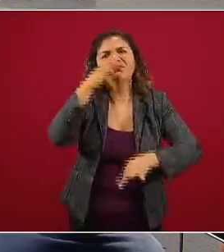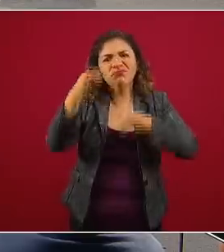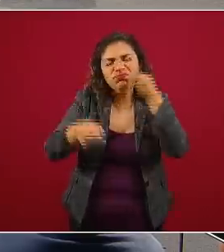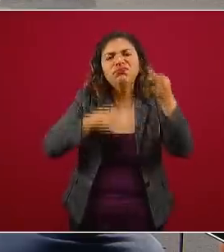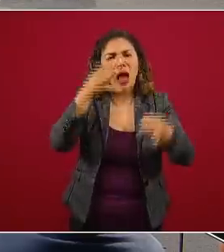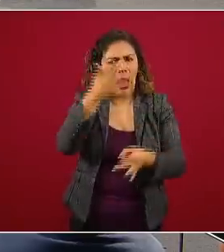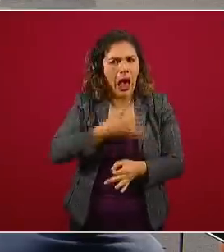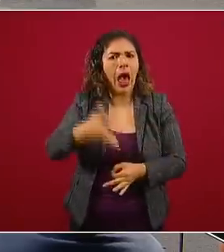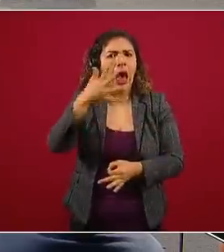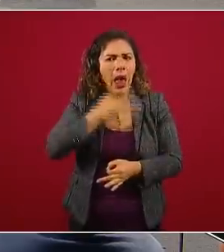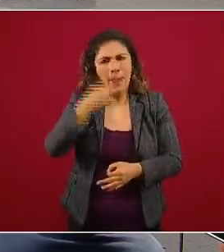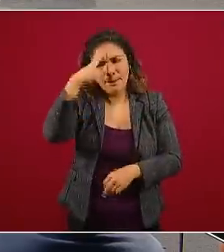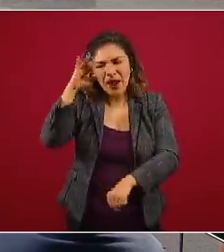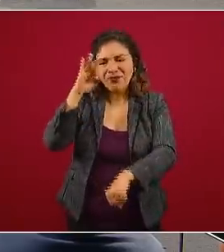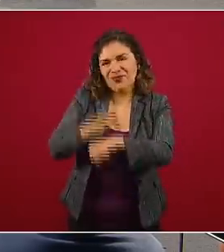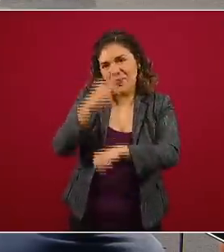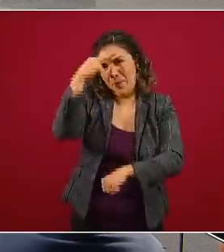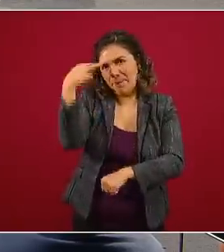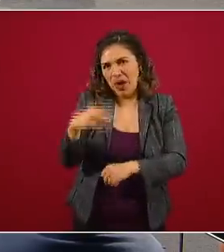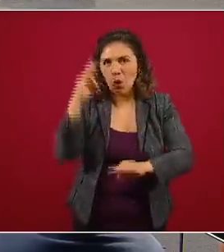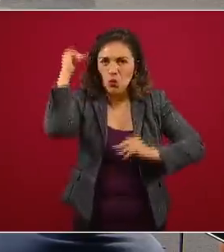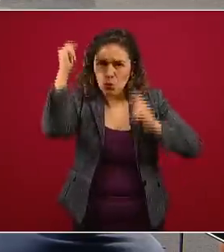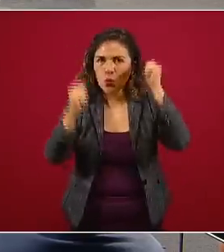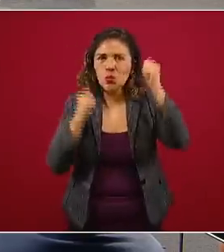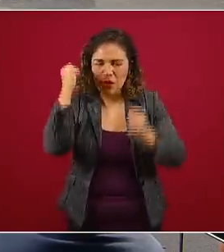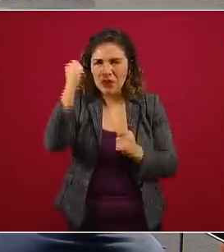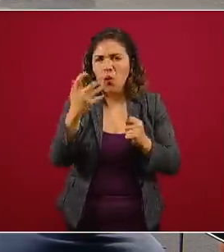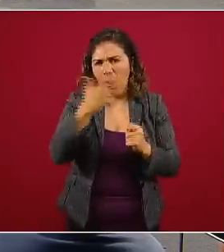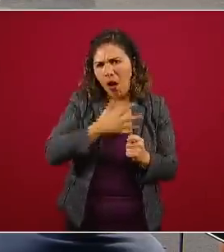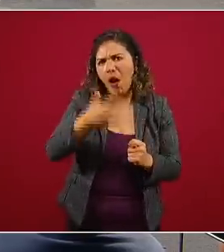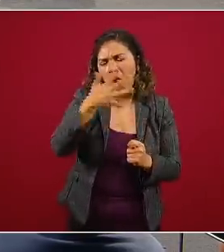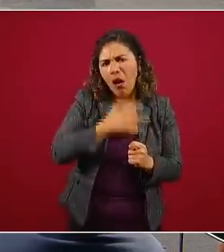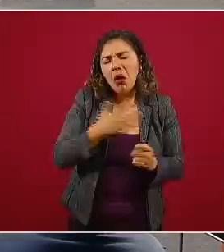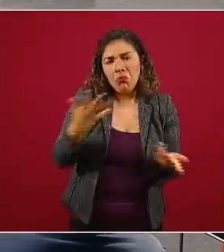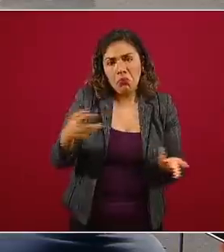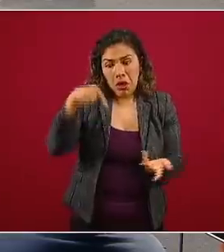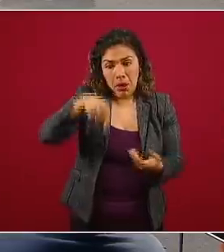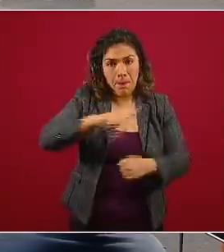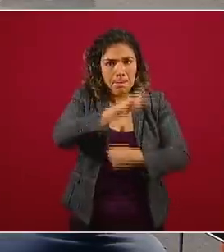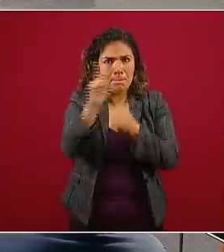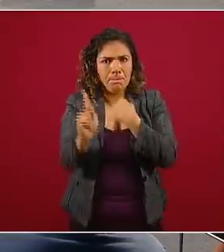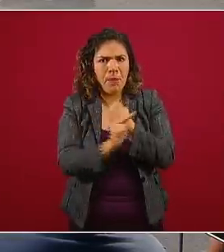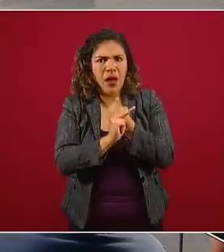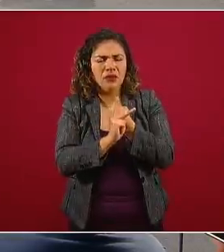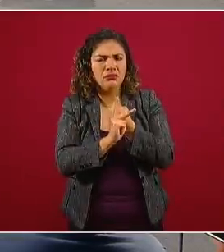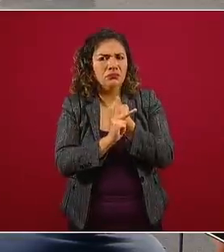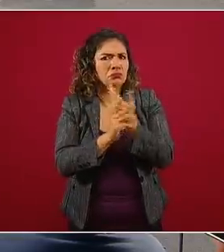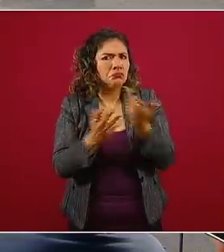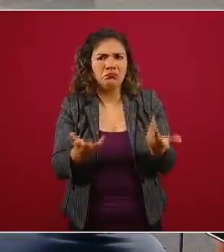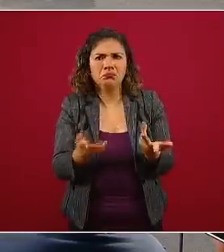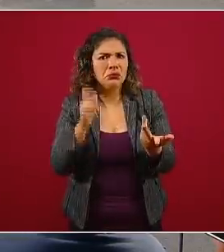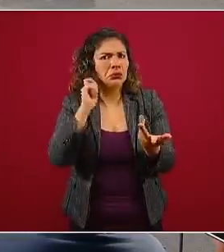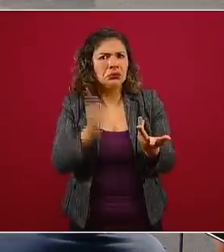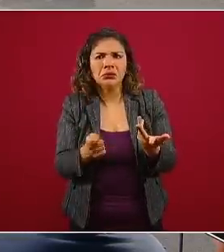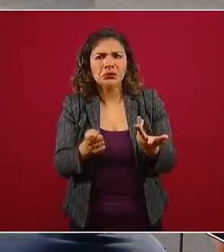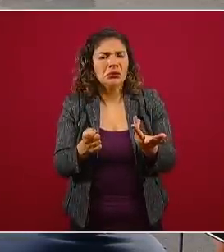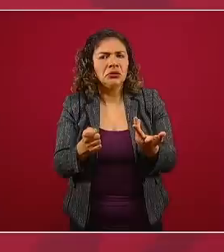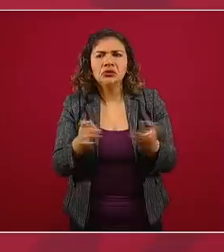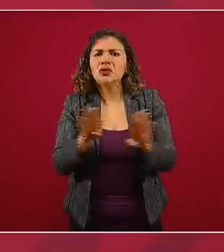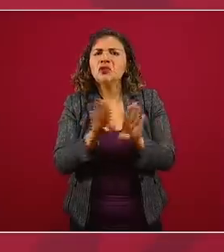este a mexico y nuestro país es de los